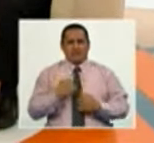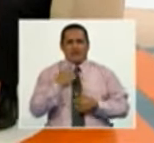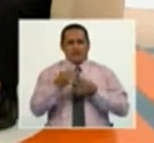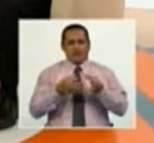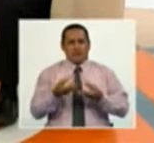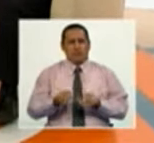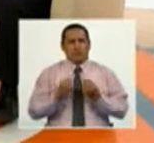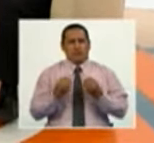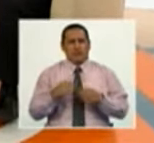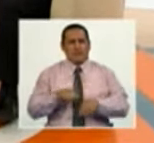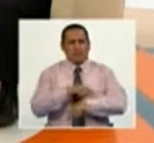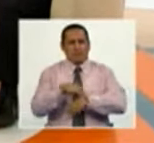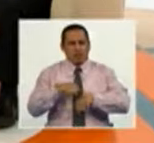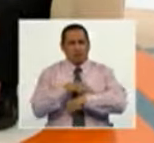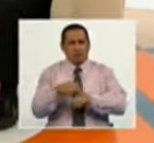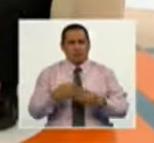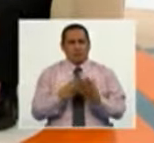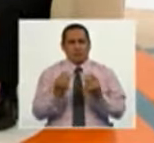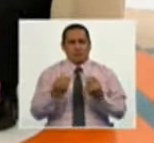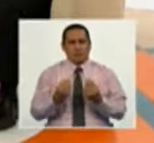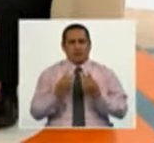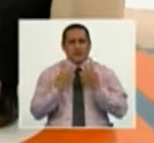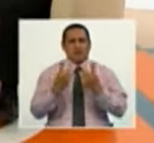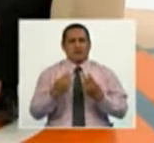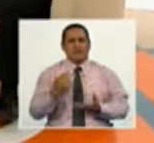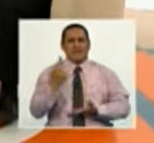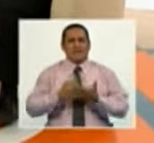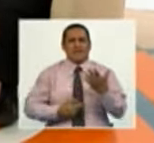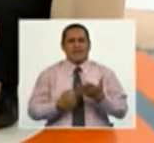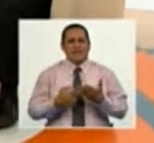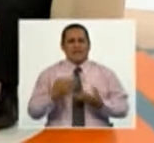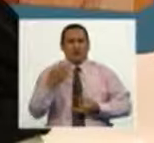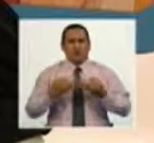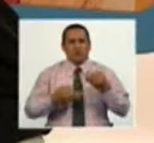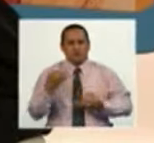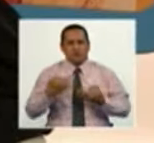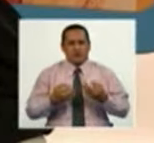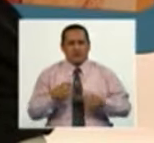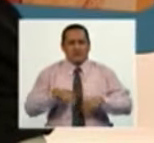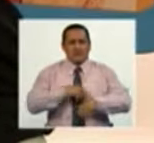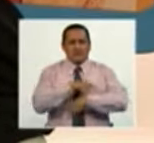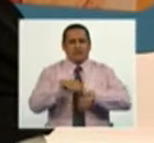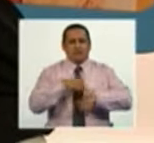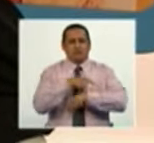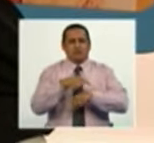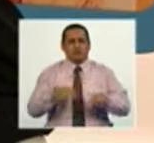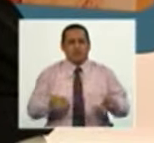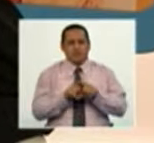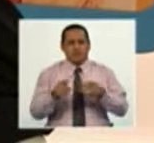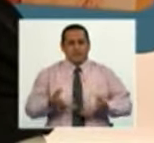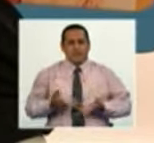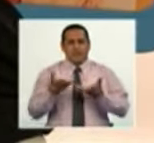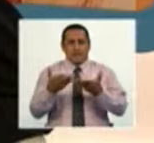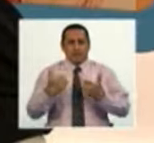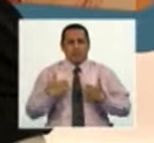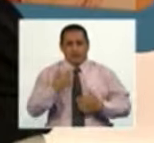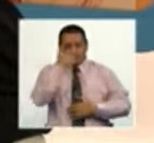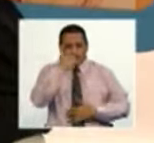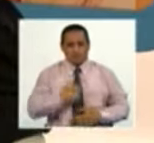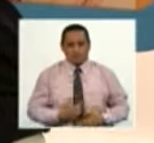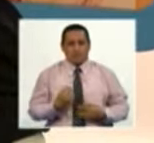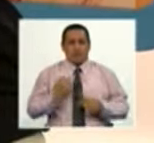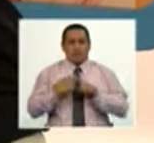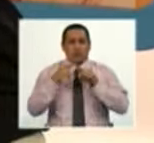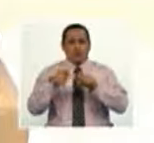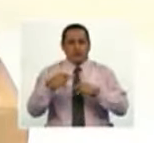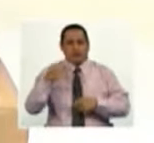dice, bueno, pero ¿por qué tanto tiempo se han demorado? ¿Qué justifica que esa dilación se haya dado en mi caso y